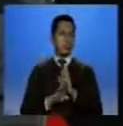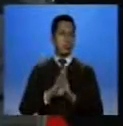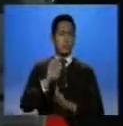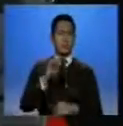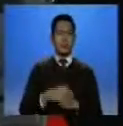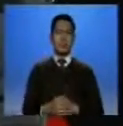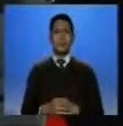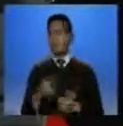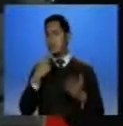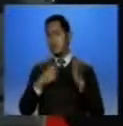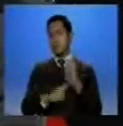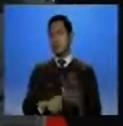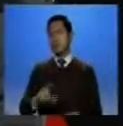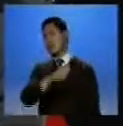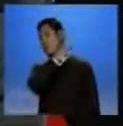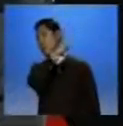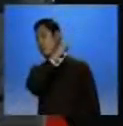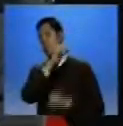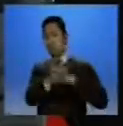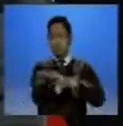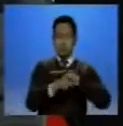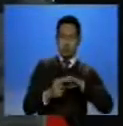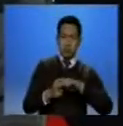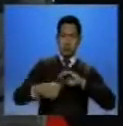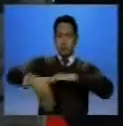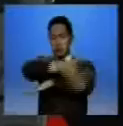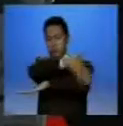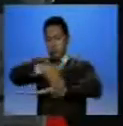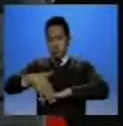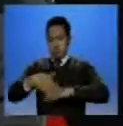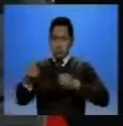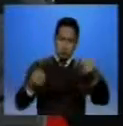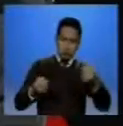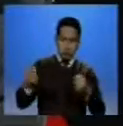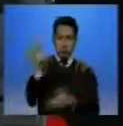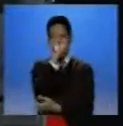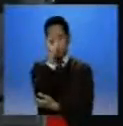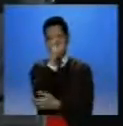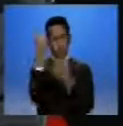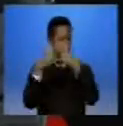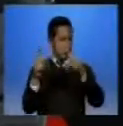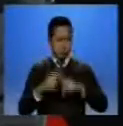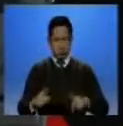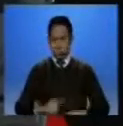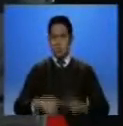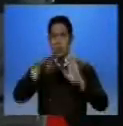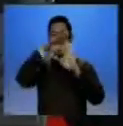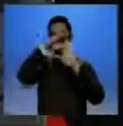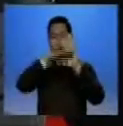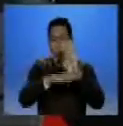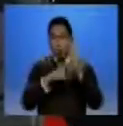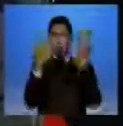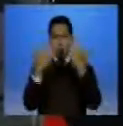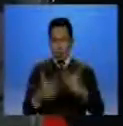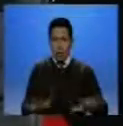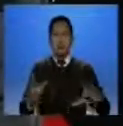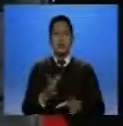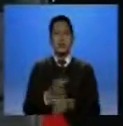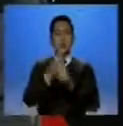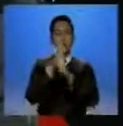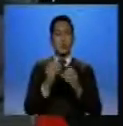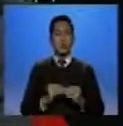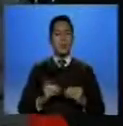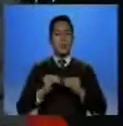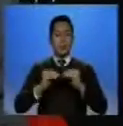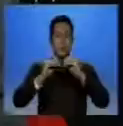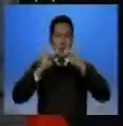a personas, robo a carreteras. También tenemos una reducción drástica de al menos el 29% en lo que corresponde a esos indicadores. Y actualmente nosotros también estamos